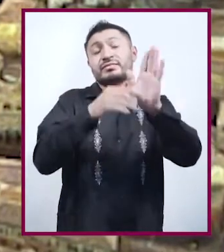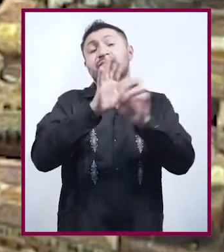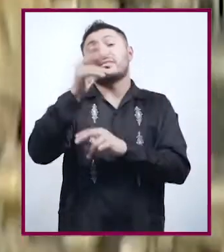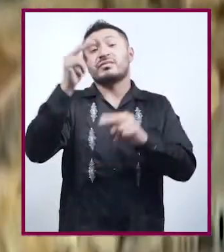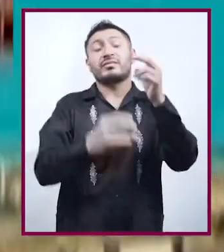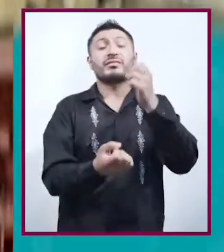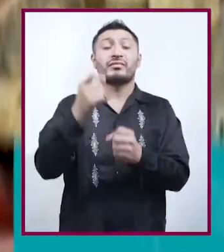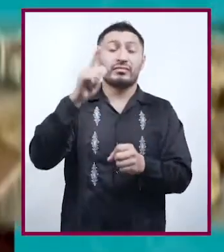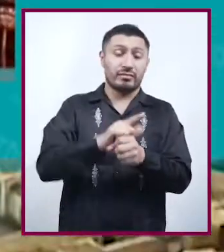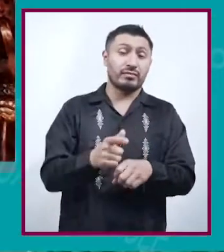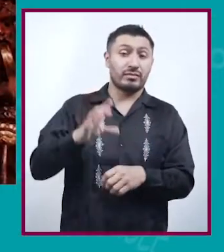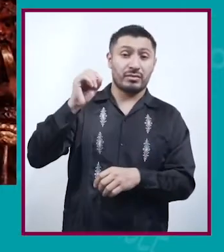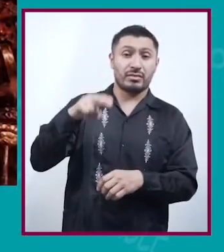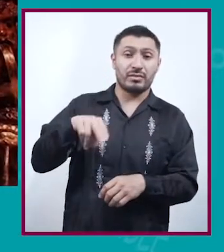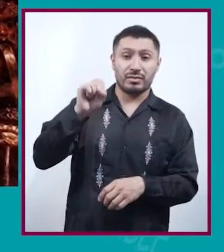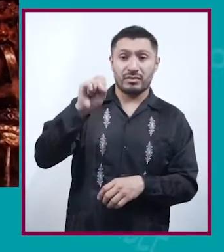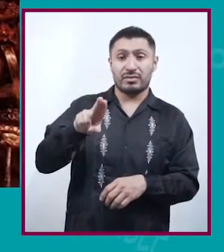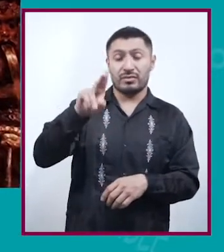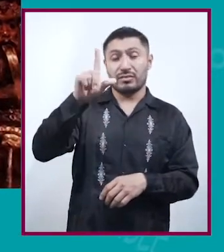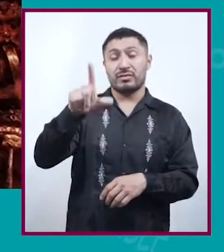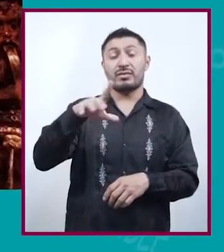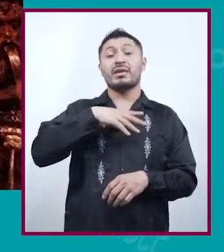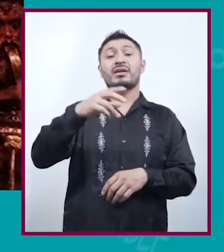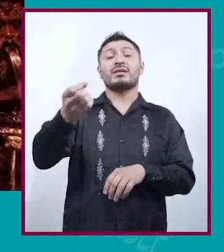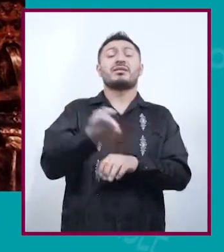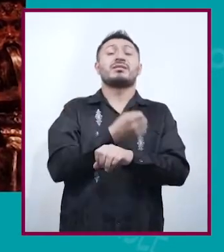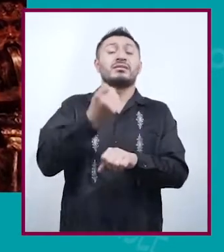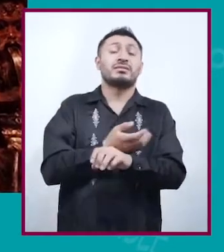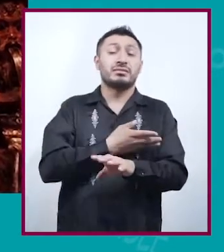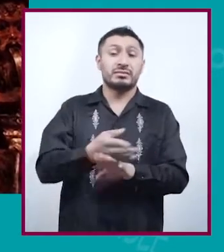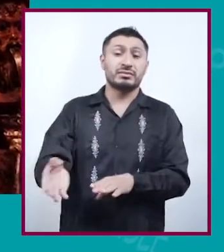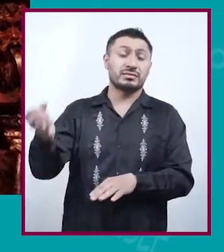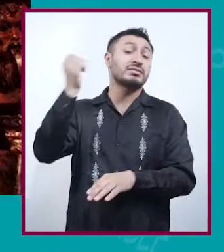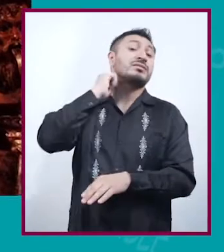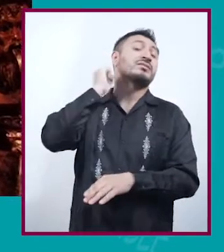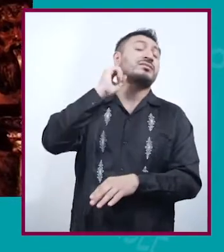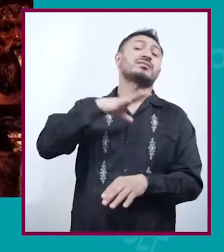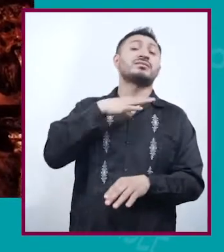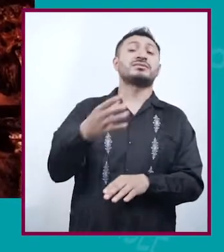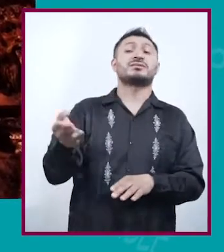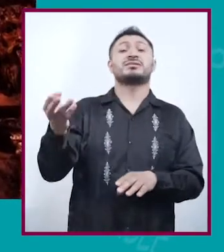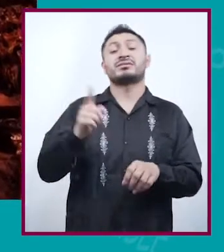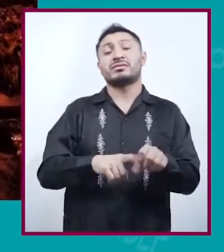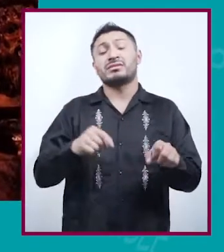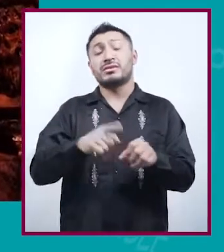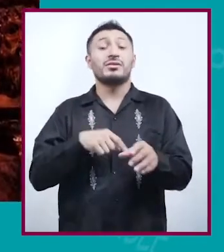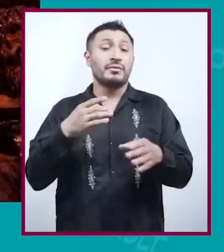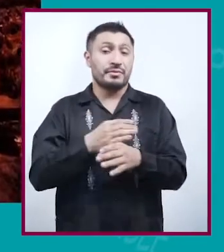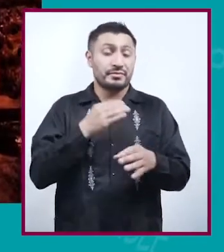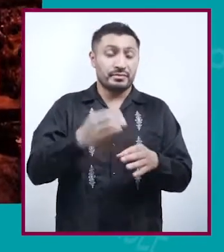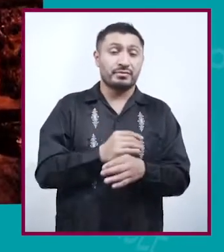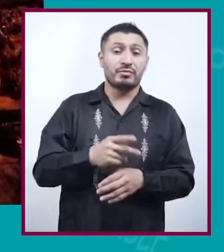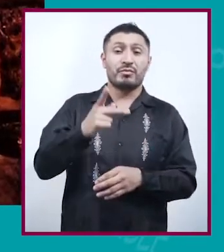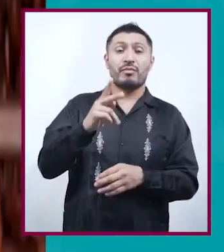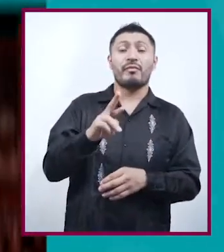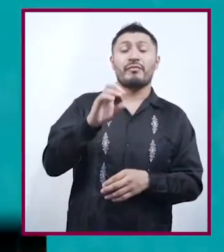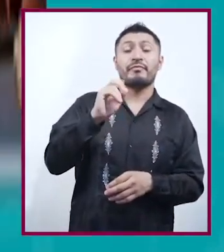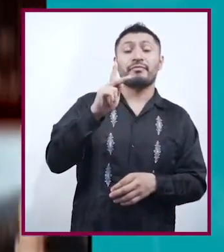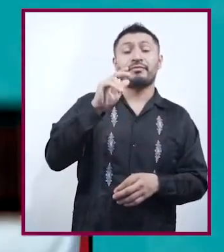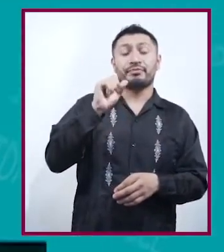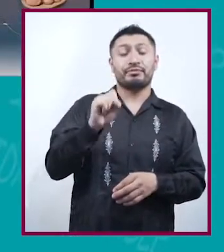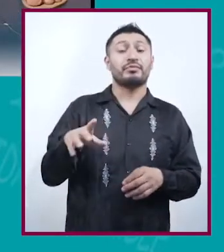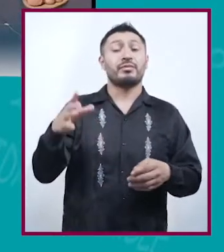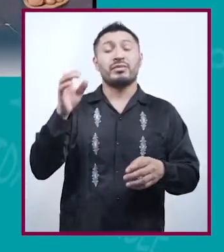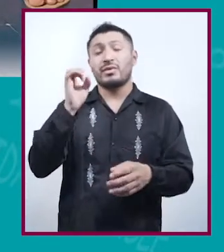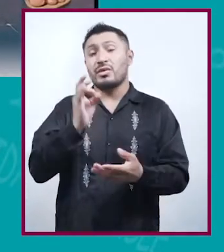de una persona. Mientras que los cónsules usaban sandalias blancas, los senadores se veían obligados a usarlas de color café.